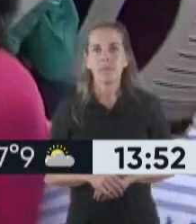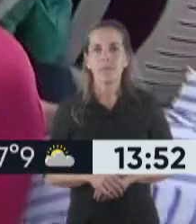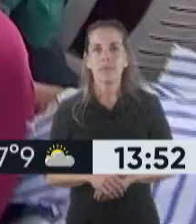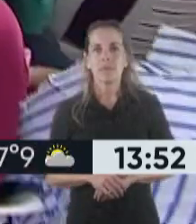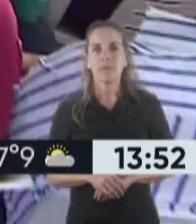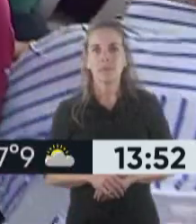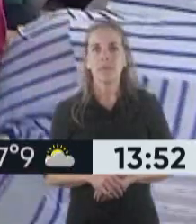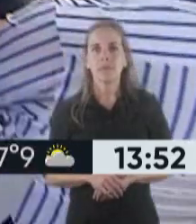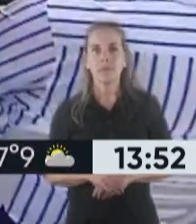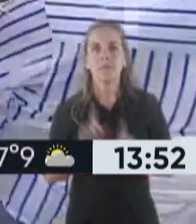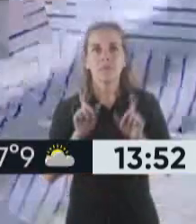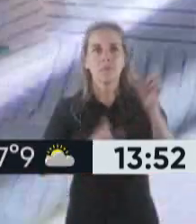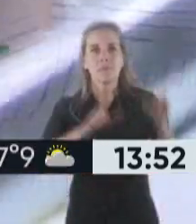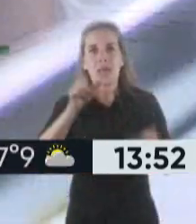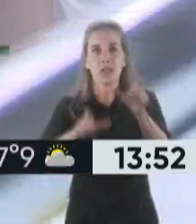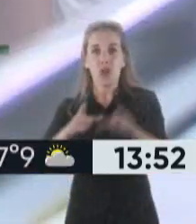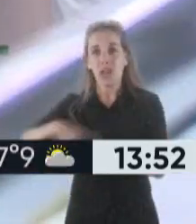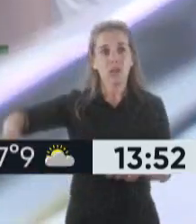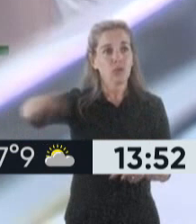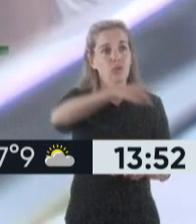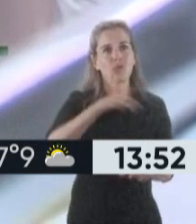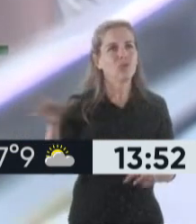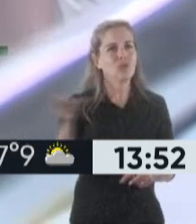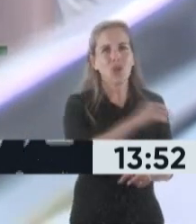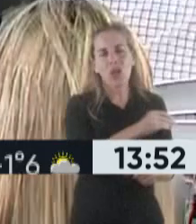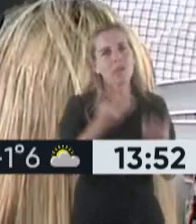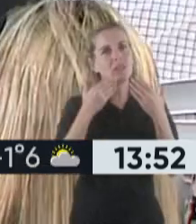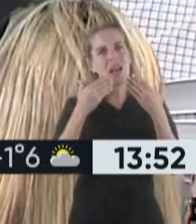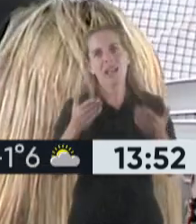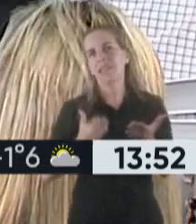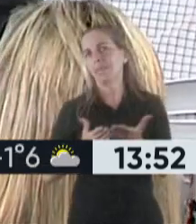Todos los que estamos acá vamos a estar eternamente